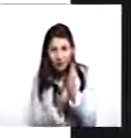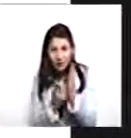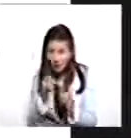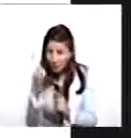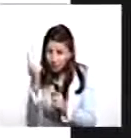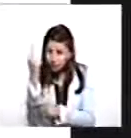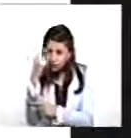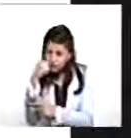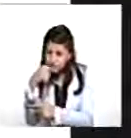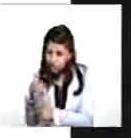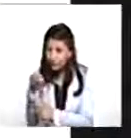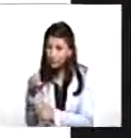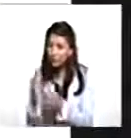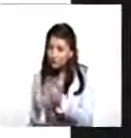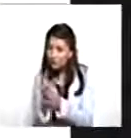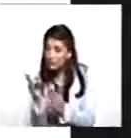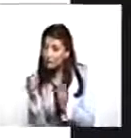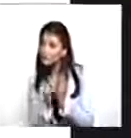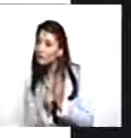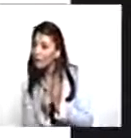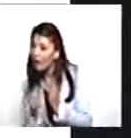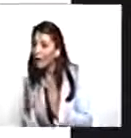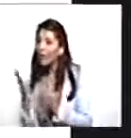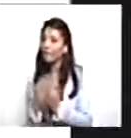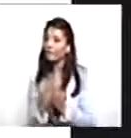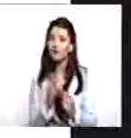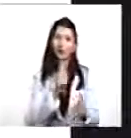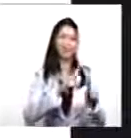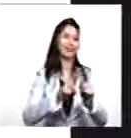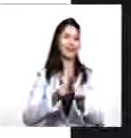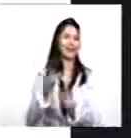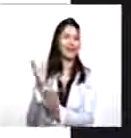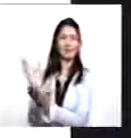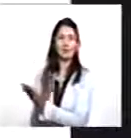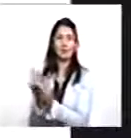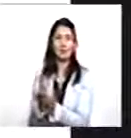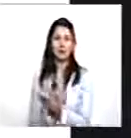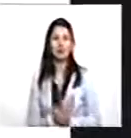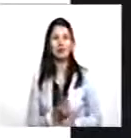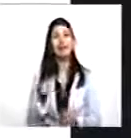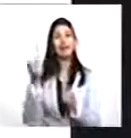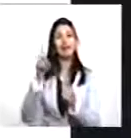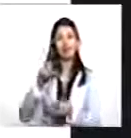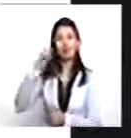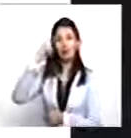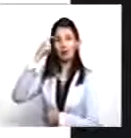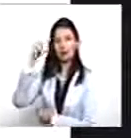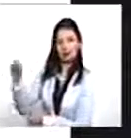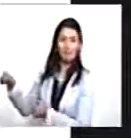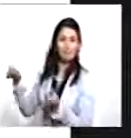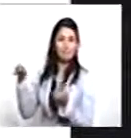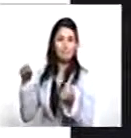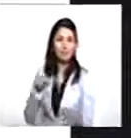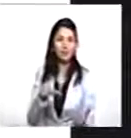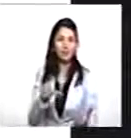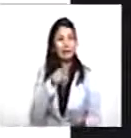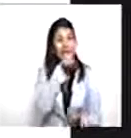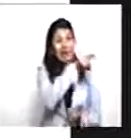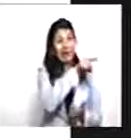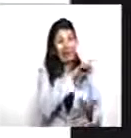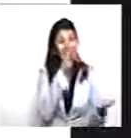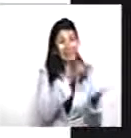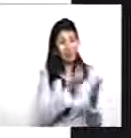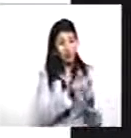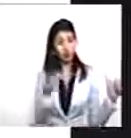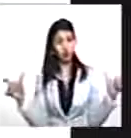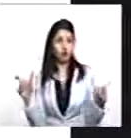pasivo pensional, que el gobierno nacional asuma en calidad de crédito la deuda restante del pasivo pensional a